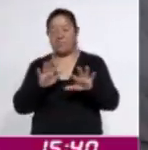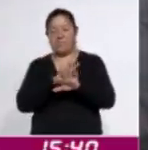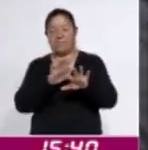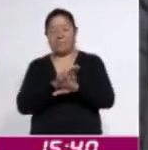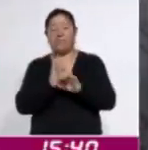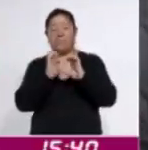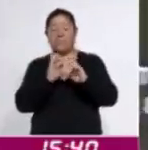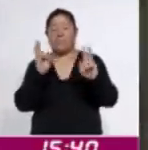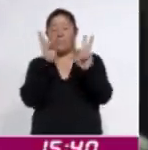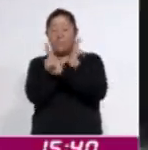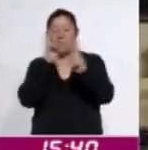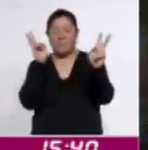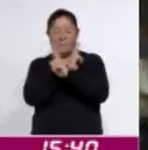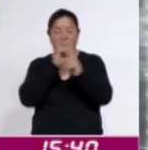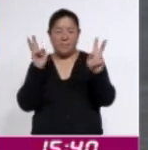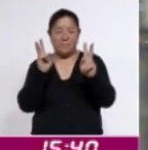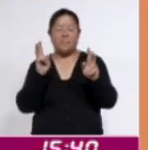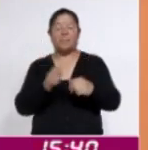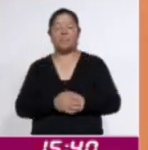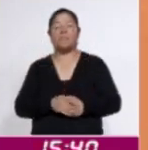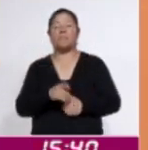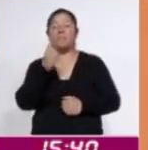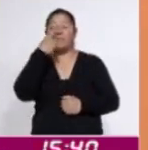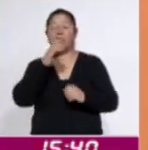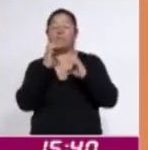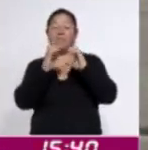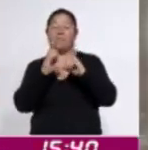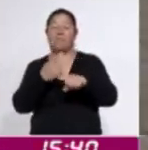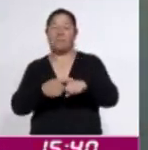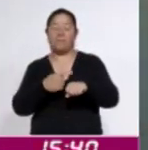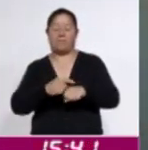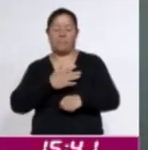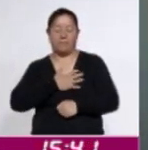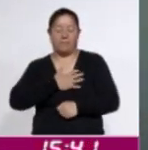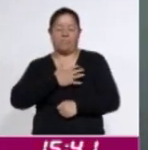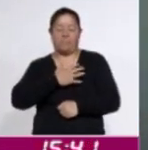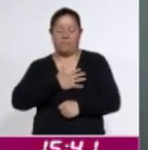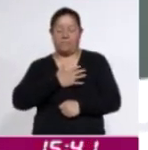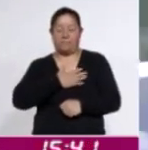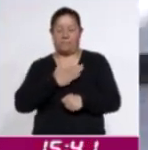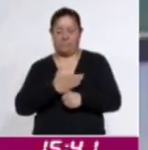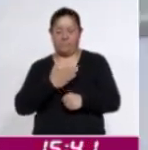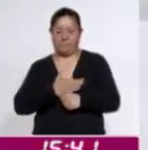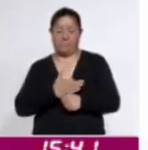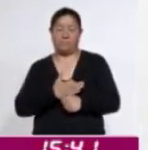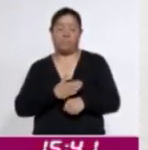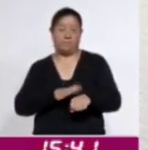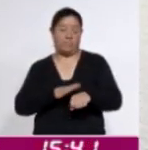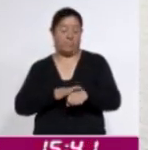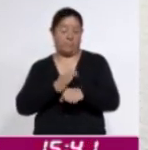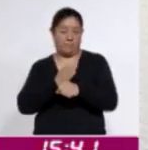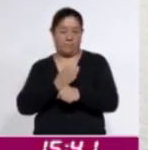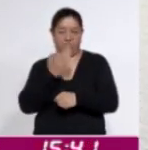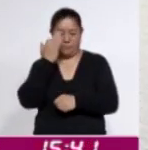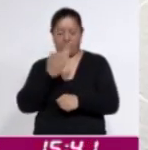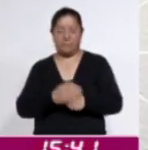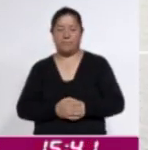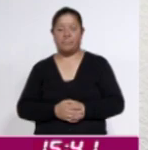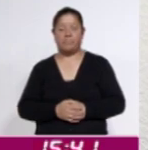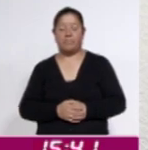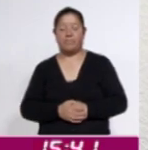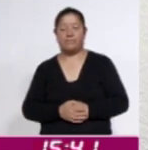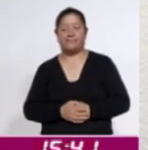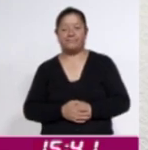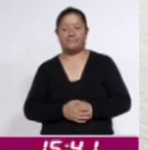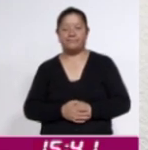las corrientes de aire como medidas para prevenir enfermedades respiratorias, especialmente durante esta temporada. El agua nos ayuda